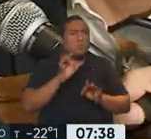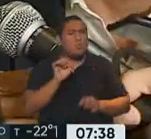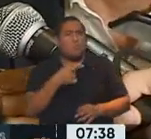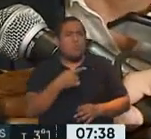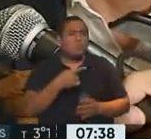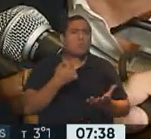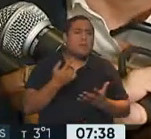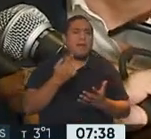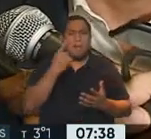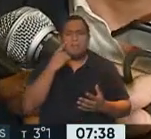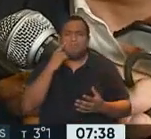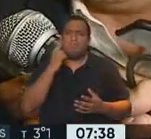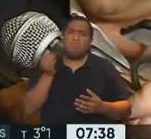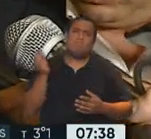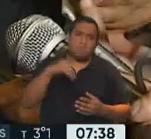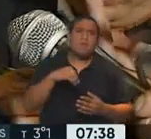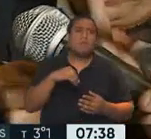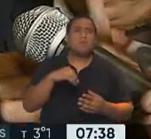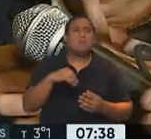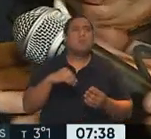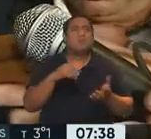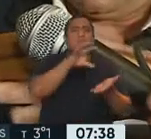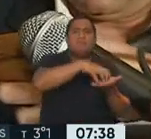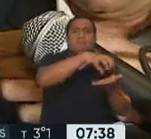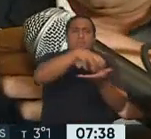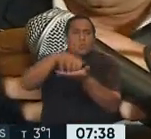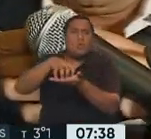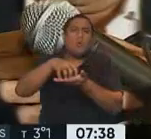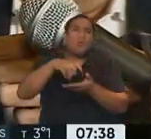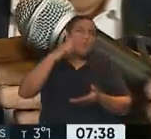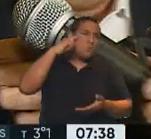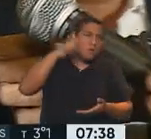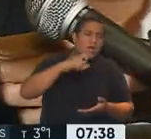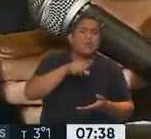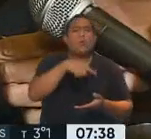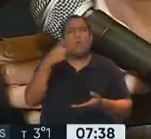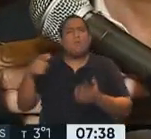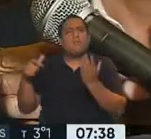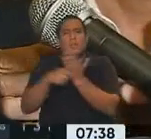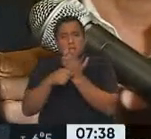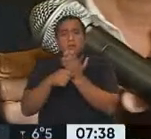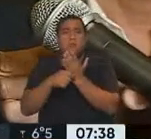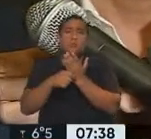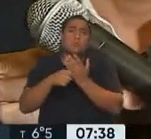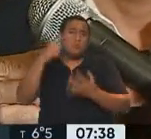refuerzo y de creaciones de los juzgados y fiscalías de la justicia federal para santa fe